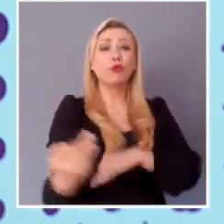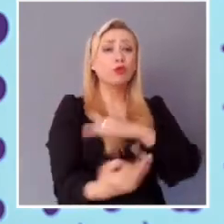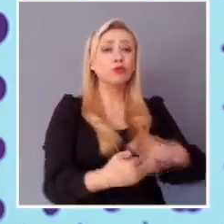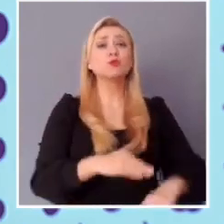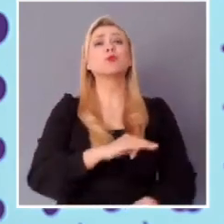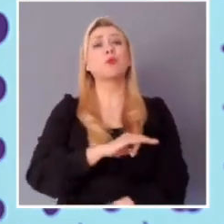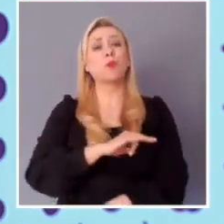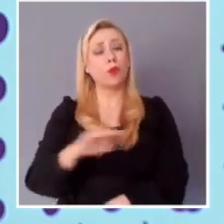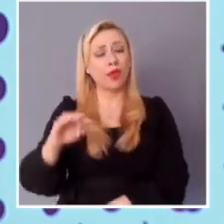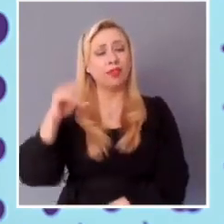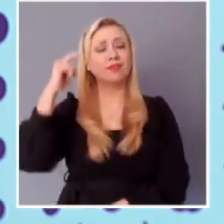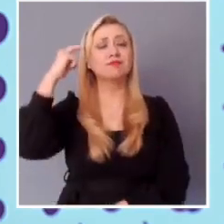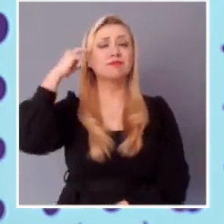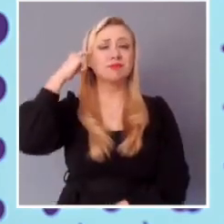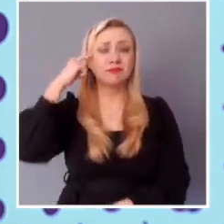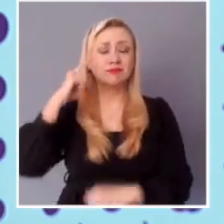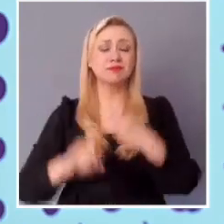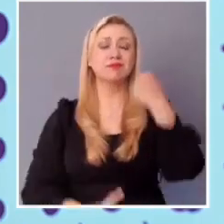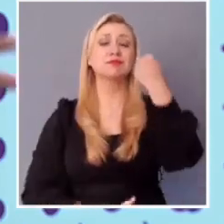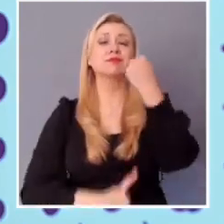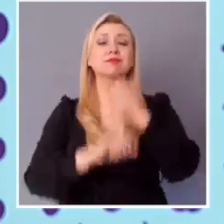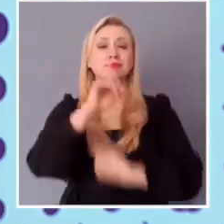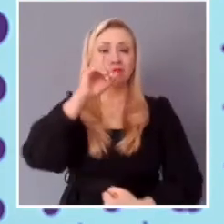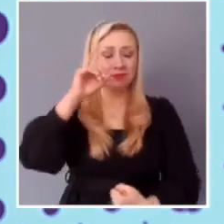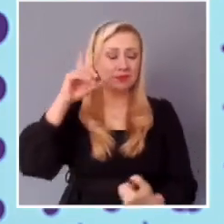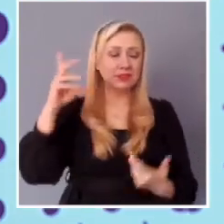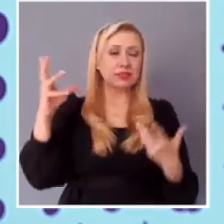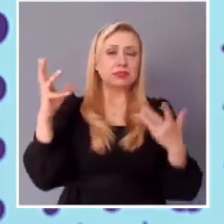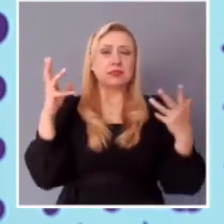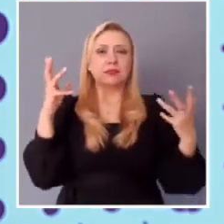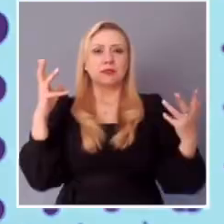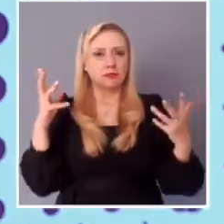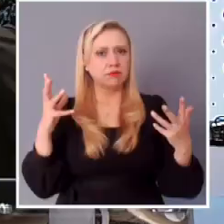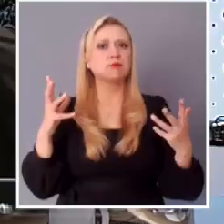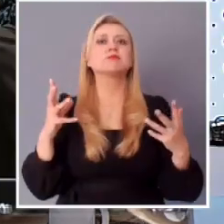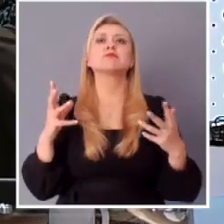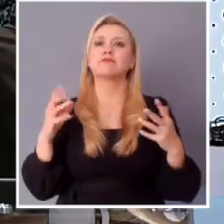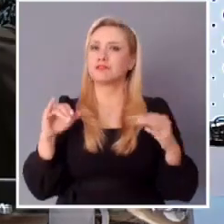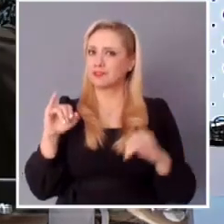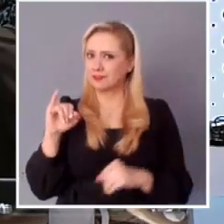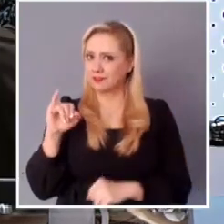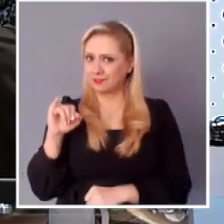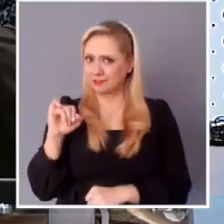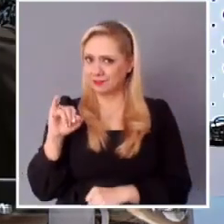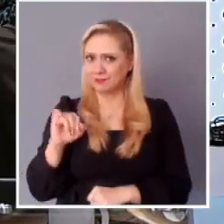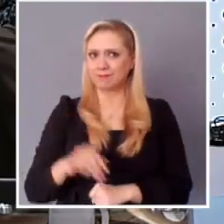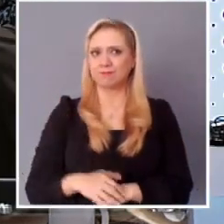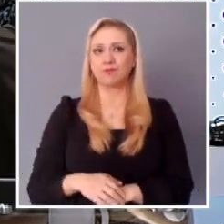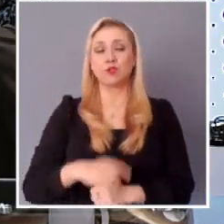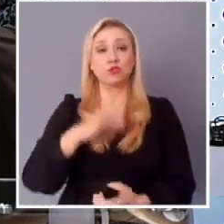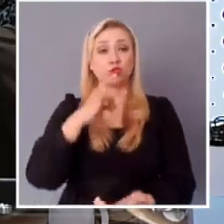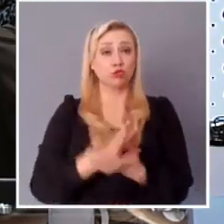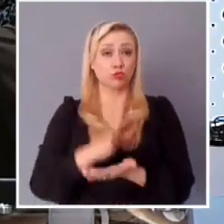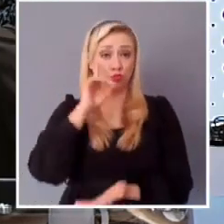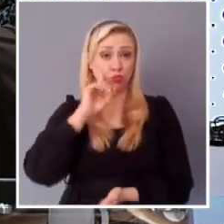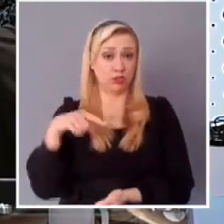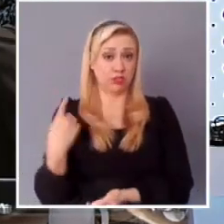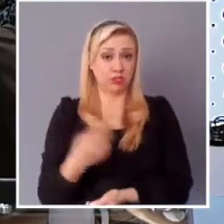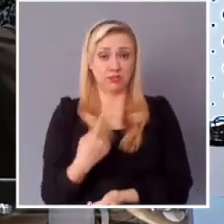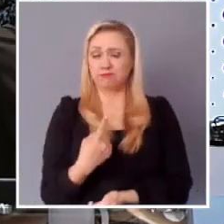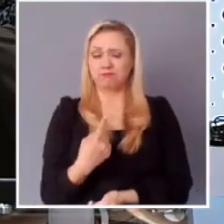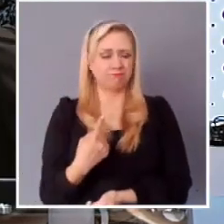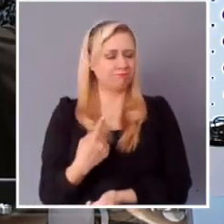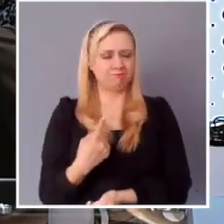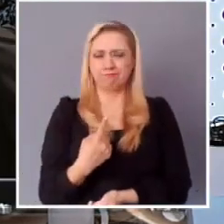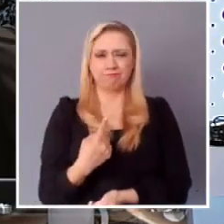de algún trastorno mental, algún diagnóstico similar o cercano, que no solamente somos nosotras, pero que sí necesitamos